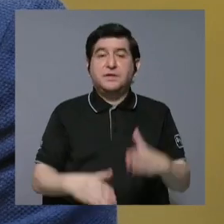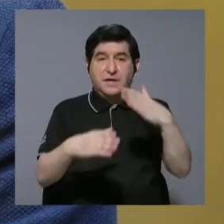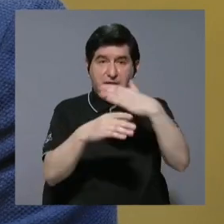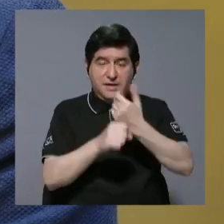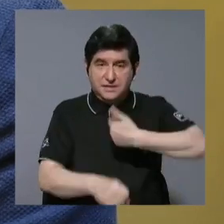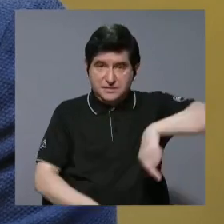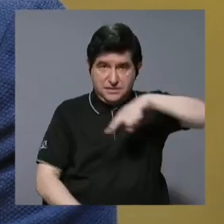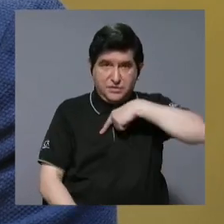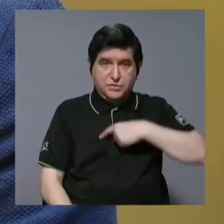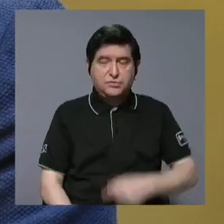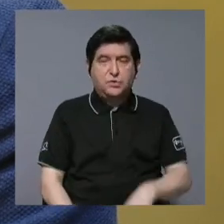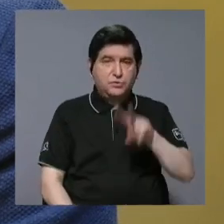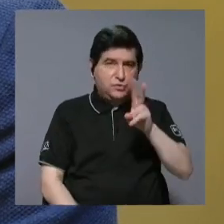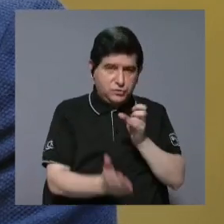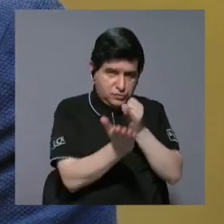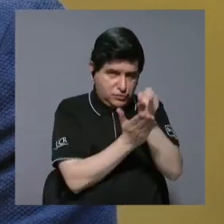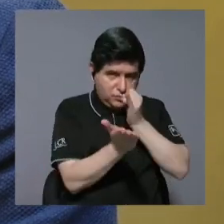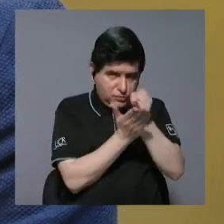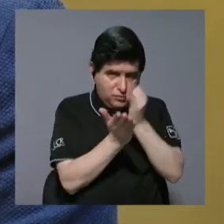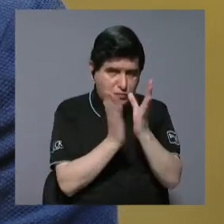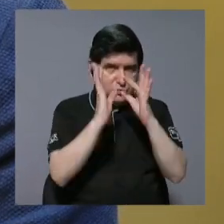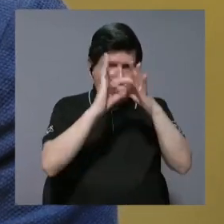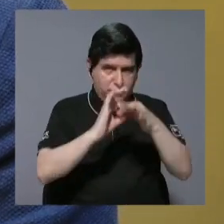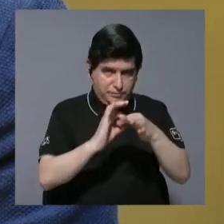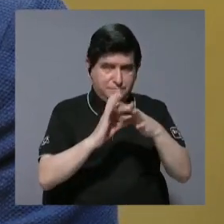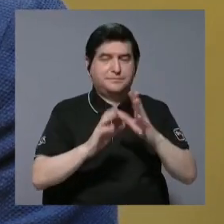realizando un par de investigaciones en ese sentido